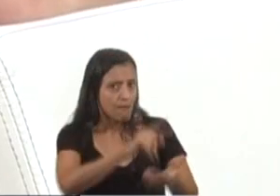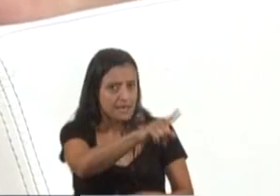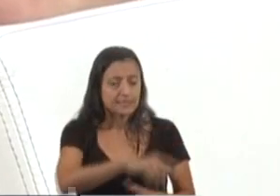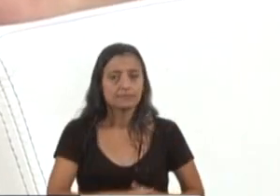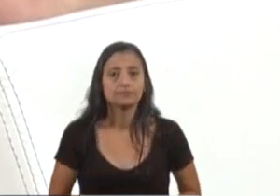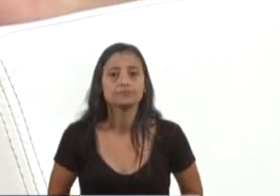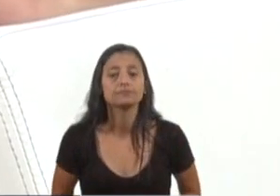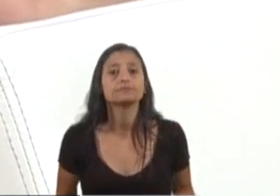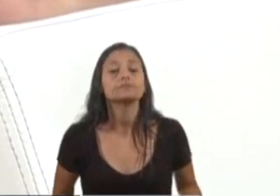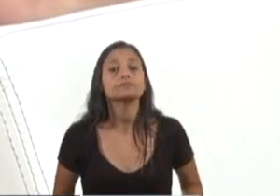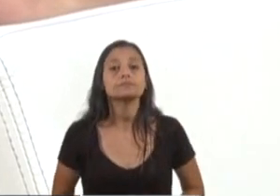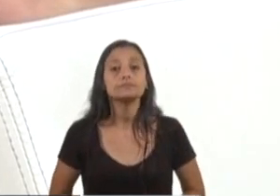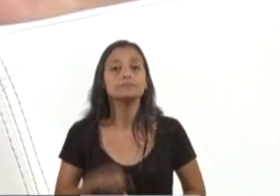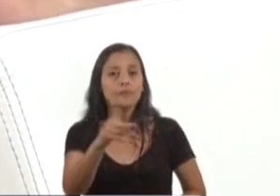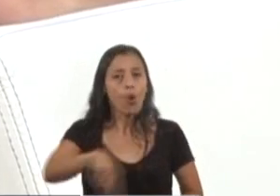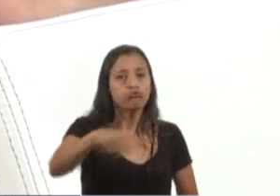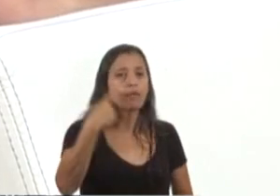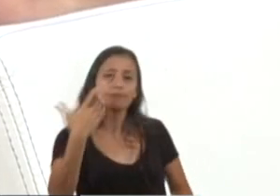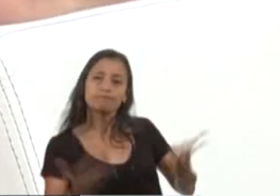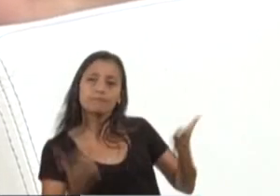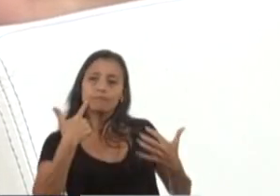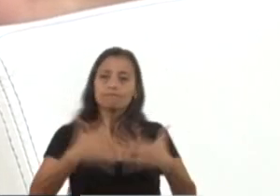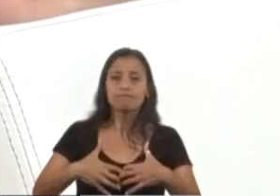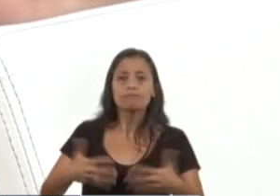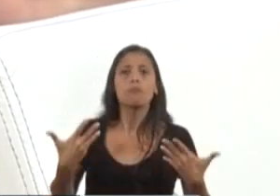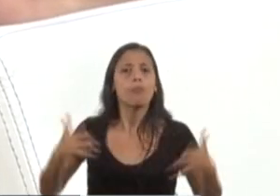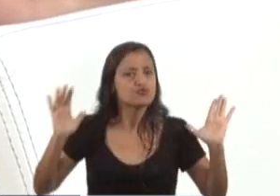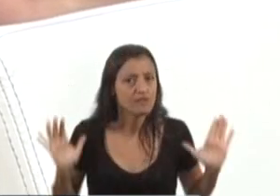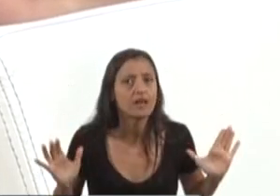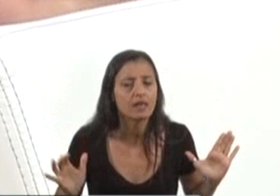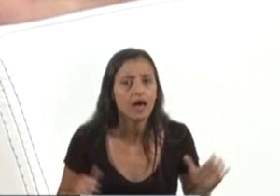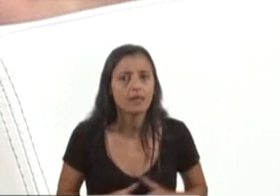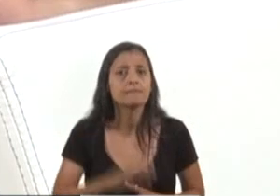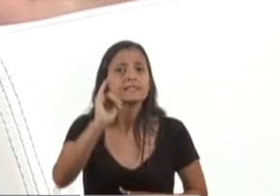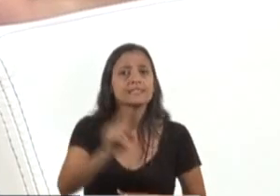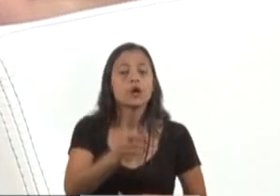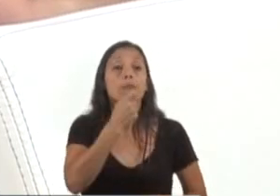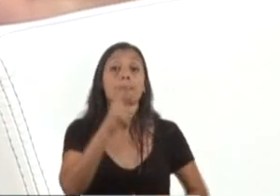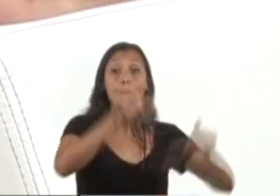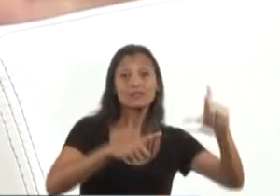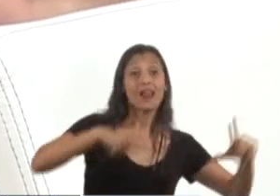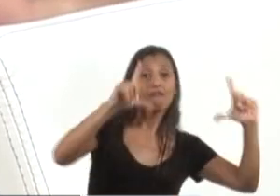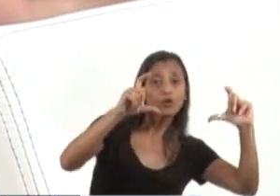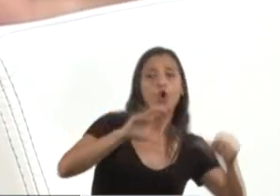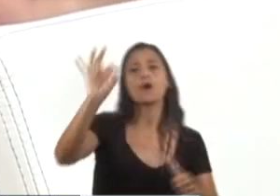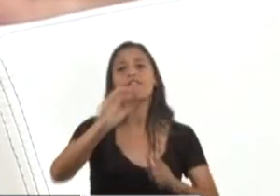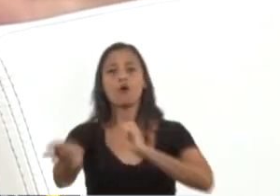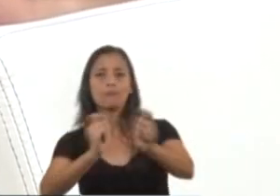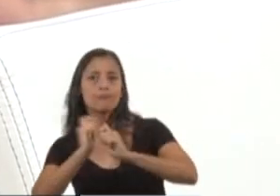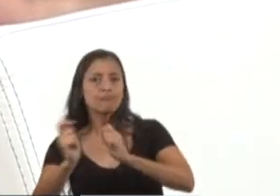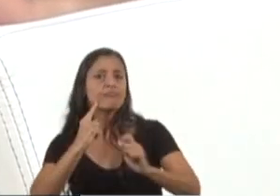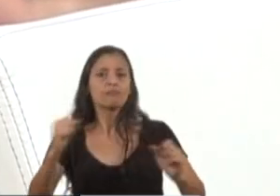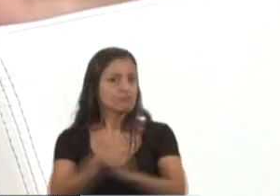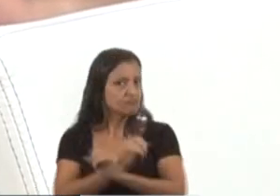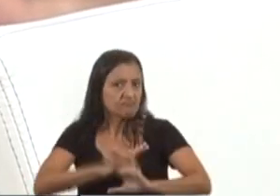si están evaluando todavía, pero si está la posibilidad de que los fotógrafos o la prensa acreditada en el Congreso que